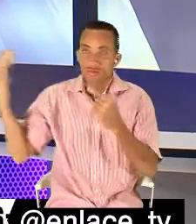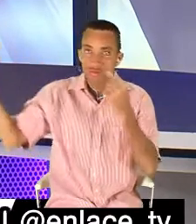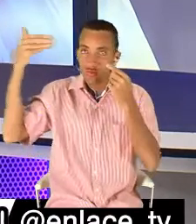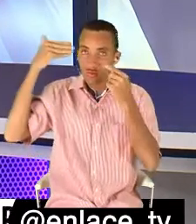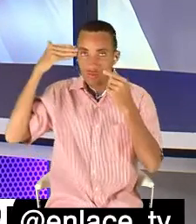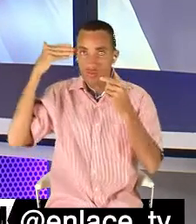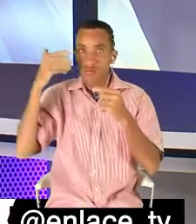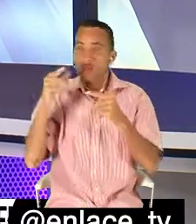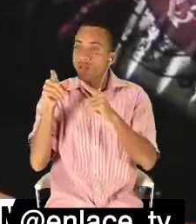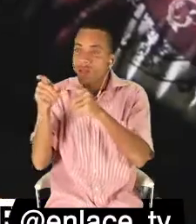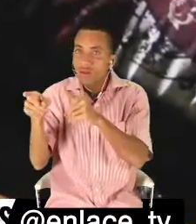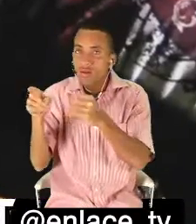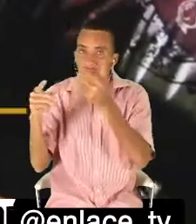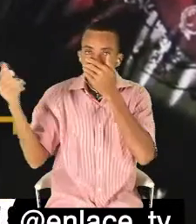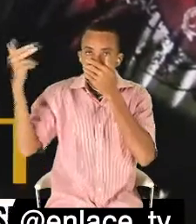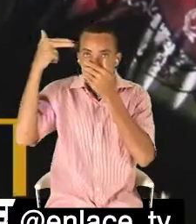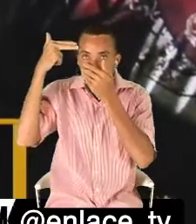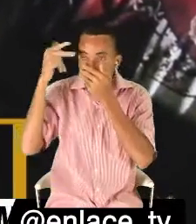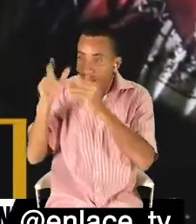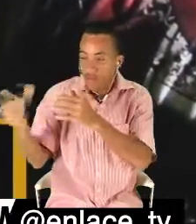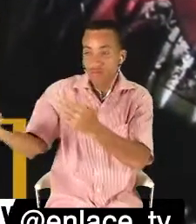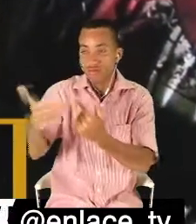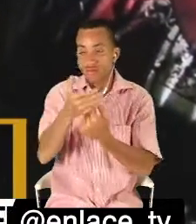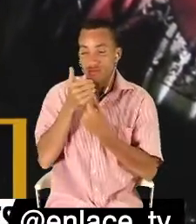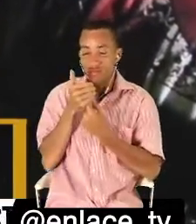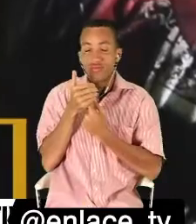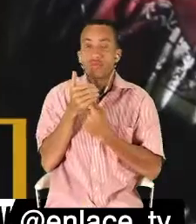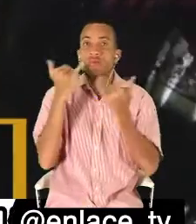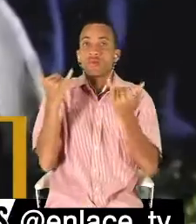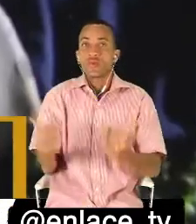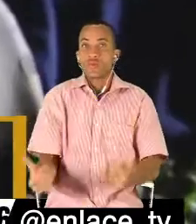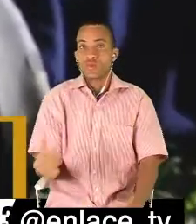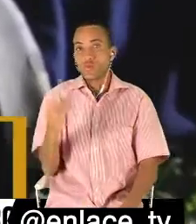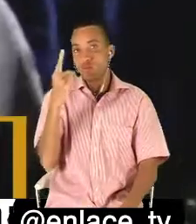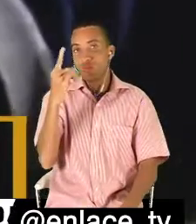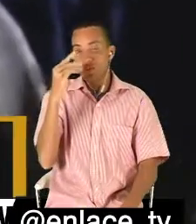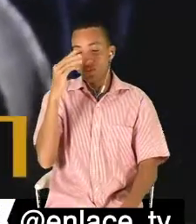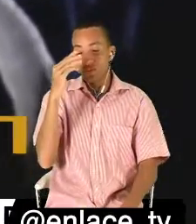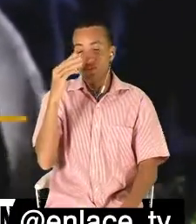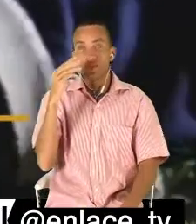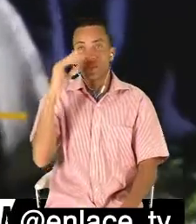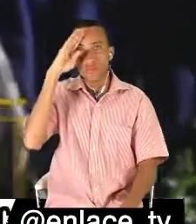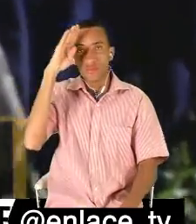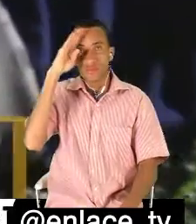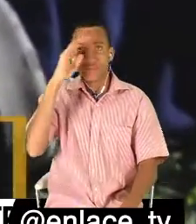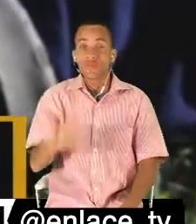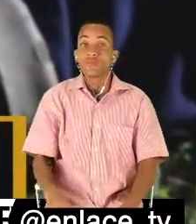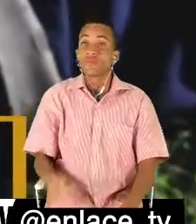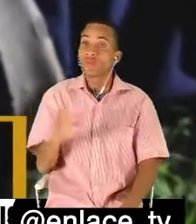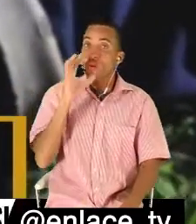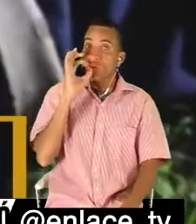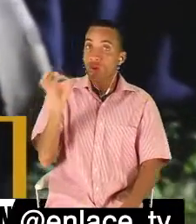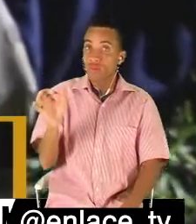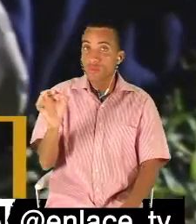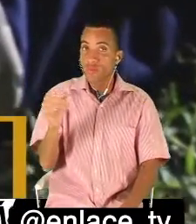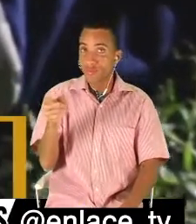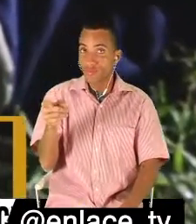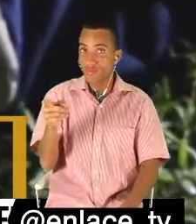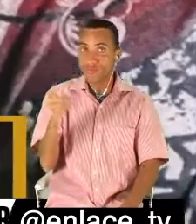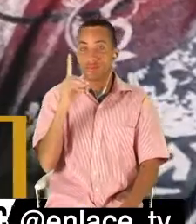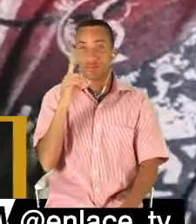Bolívar. Policía Nacional reportó la muerte de Eduardo Antonio Uribe Anaya, conocido como Diego Pitufo,